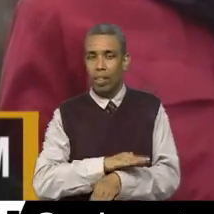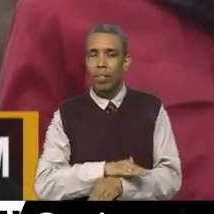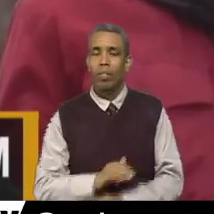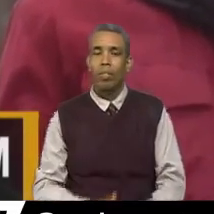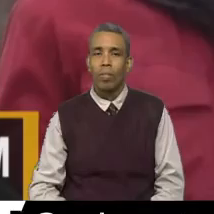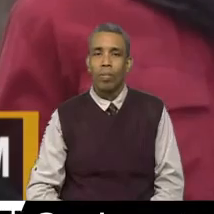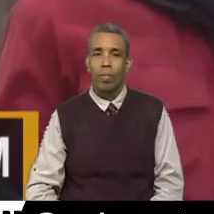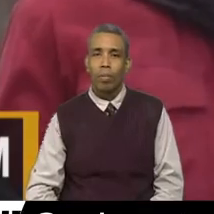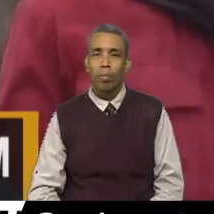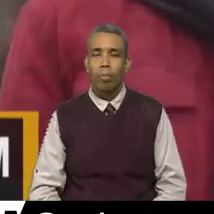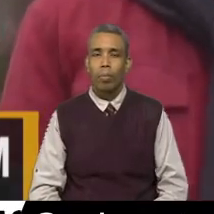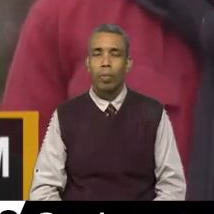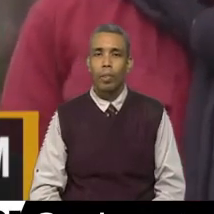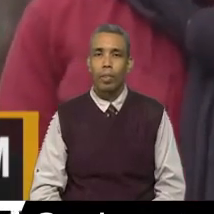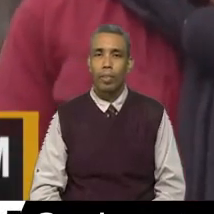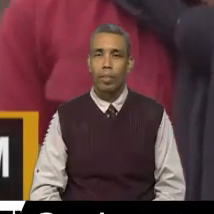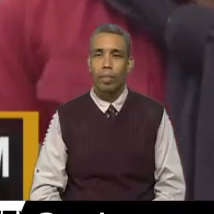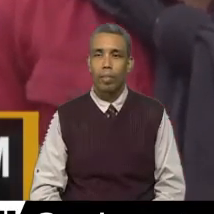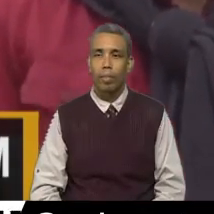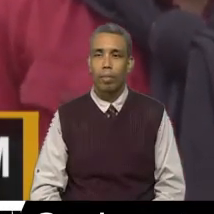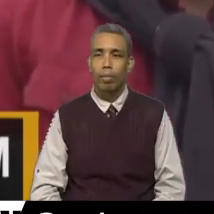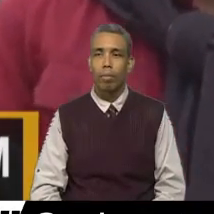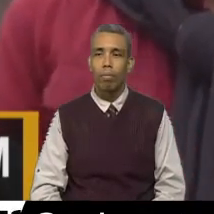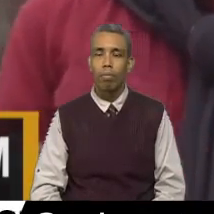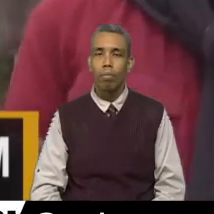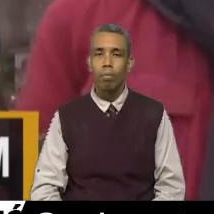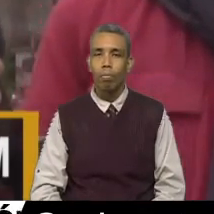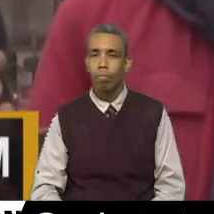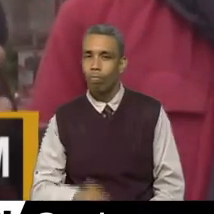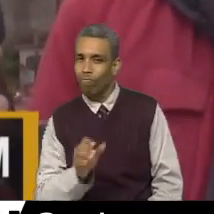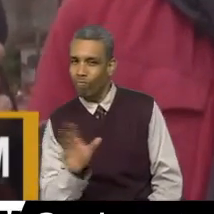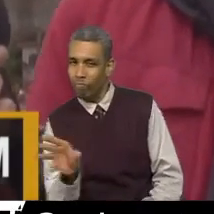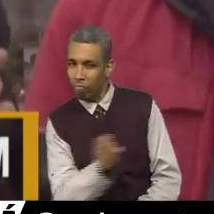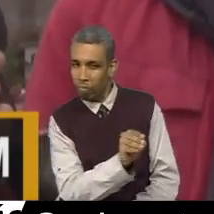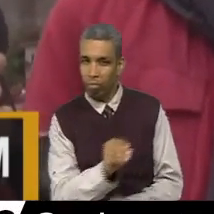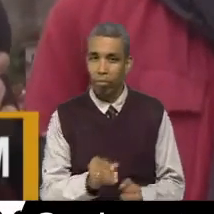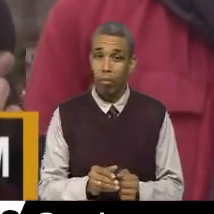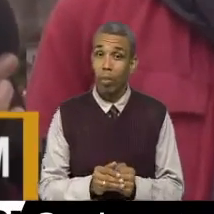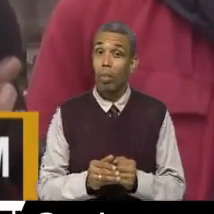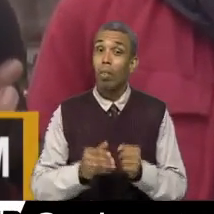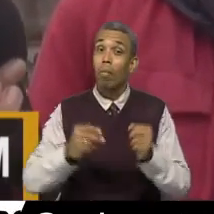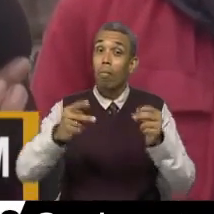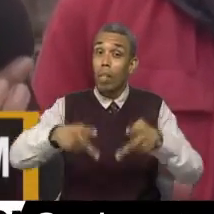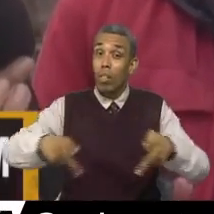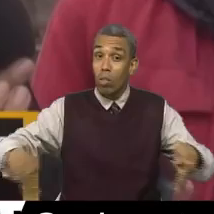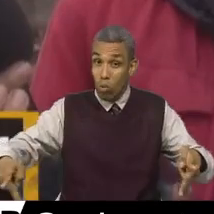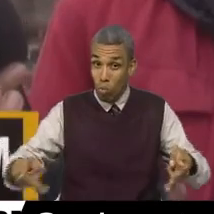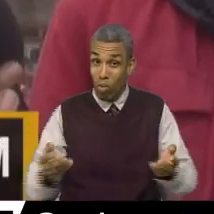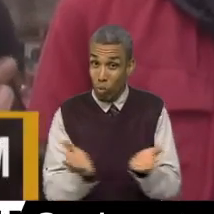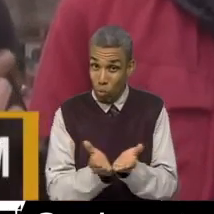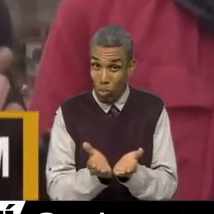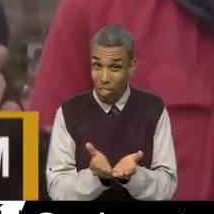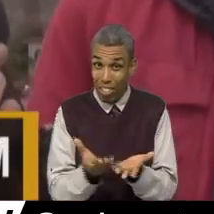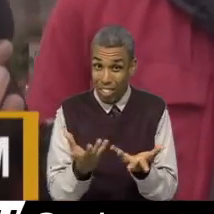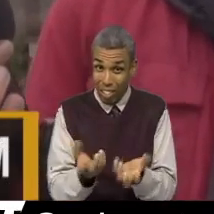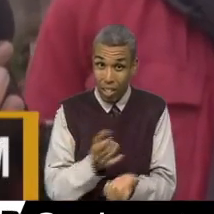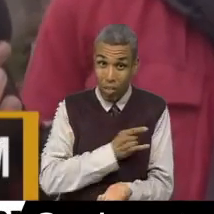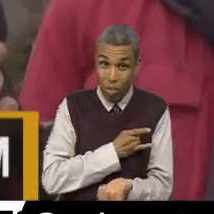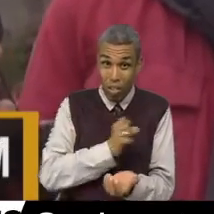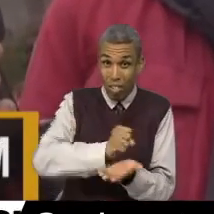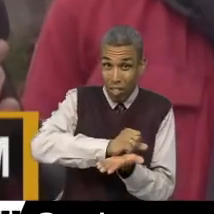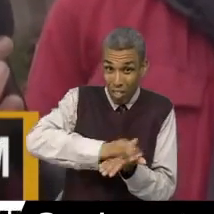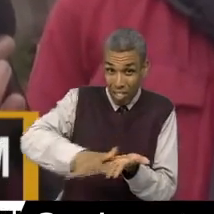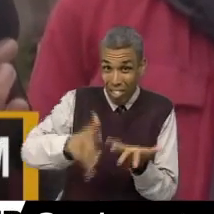F. Castellano. Entonces, a todos nuestros becados los esperamos. Es muy importante la asistencia.